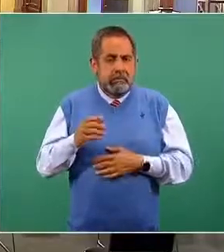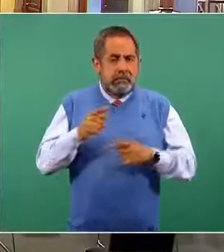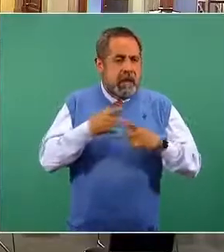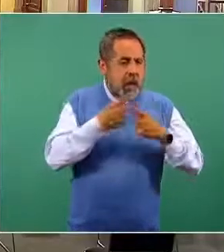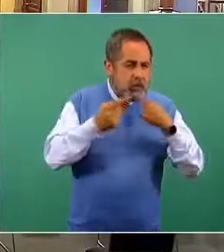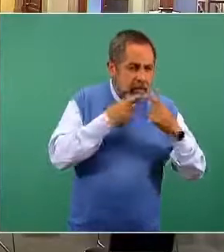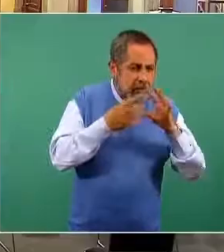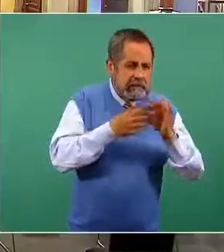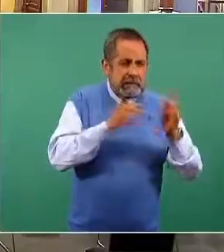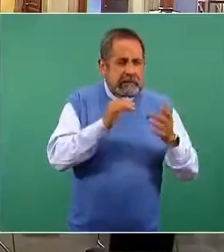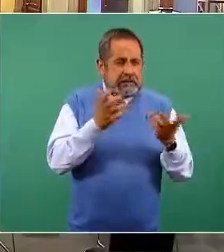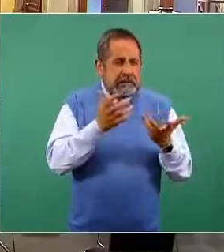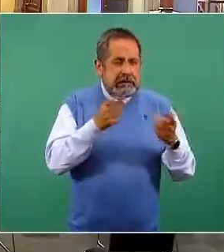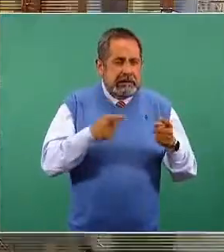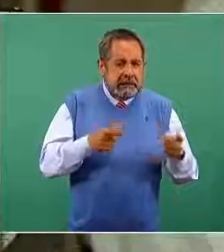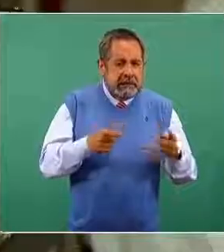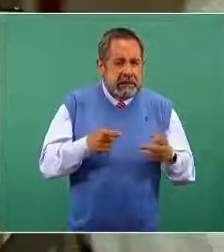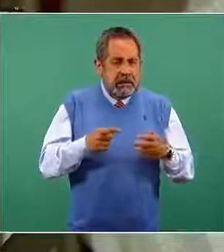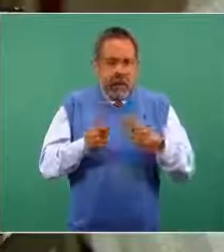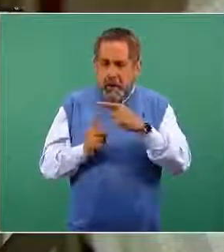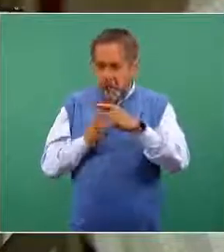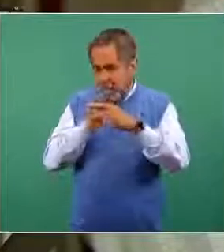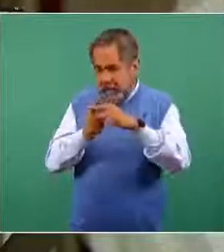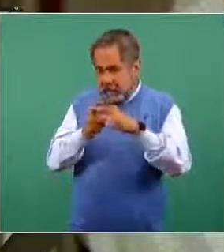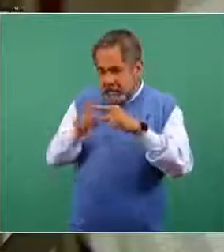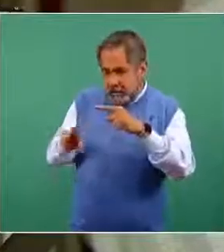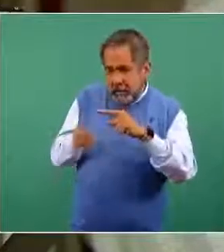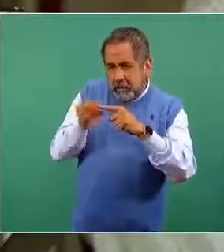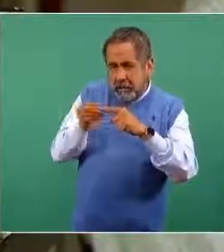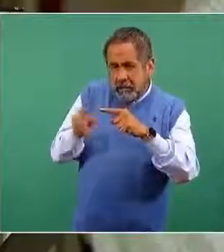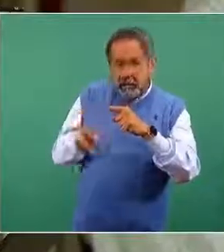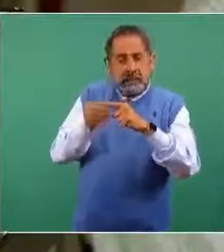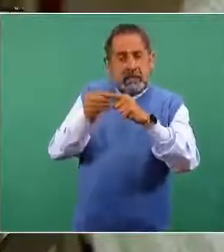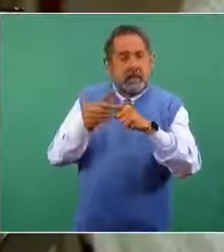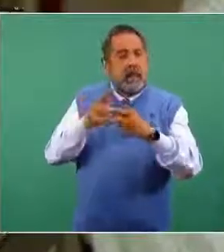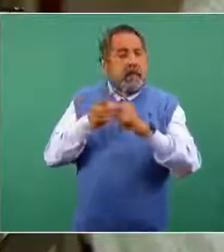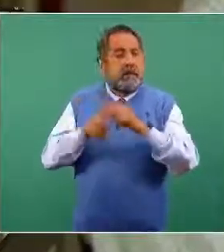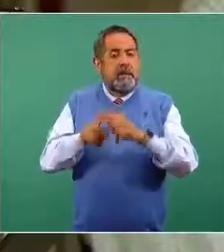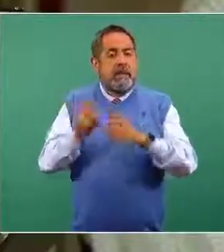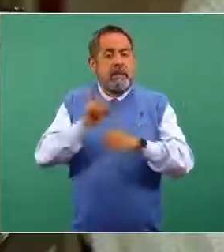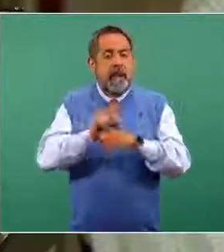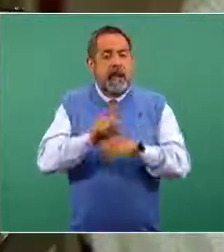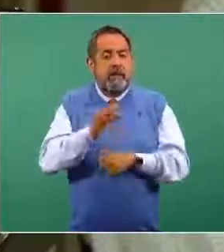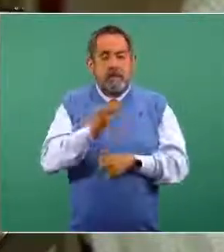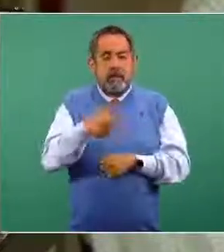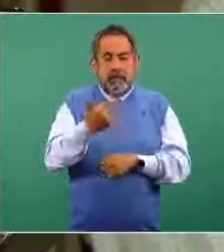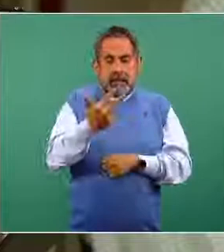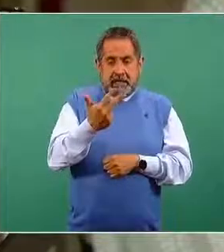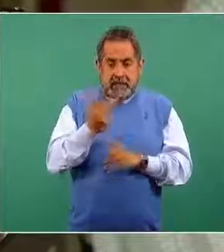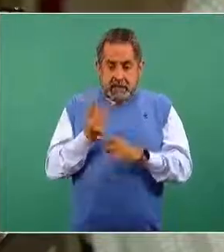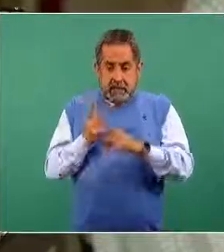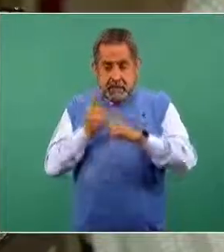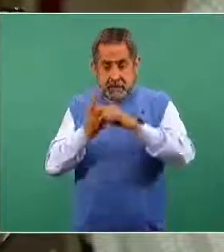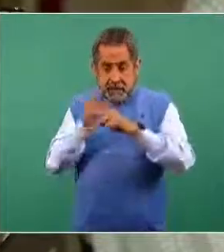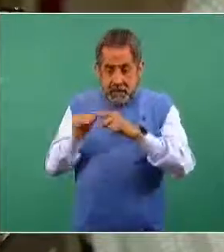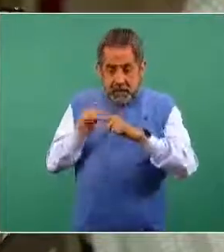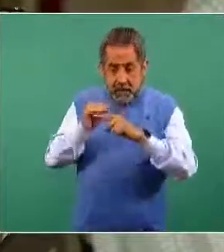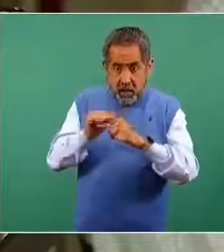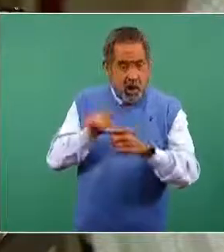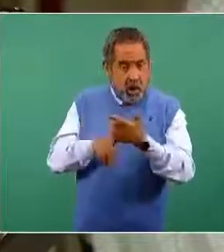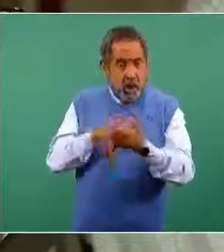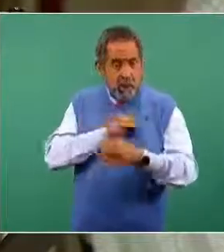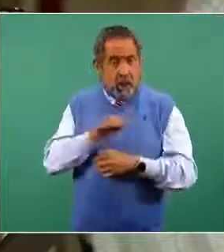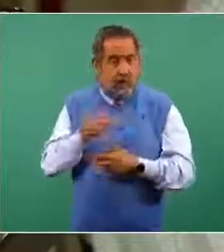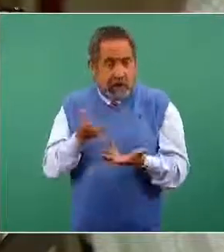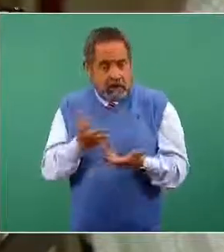el ejercicio incluso de sumarle las muertes que se habían acumulado a partir del 13 de febrero. ¿Es así? ¿Se puede hacer